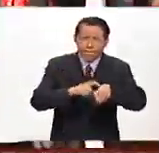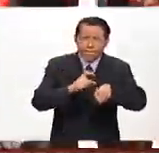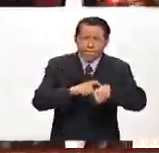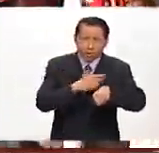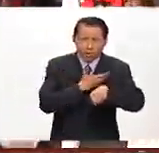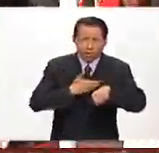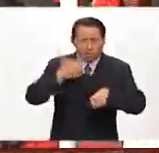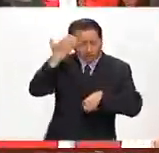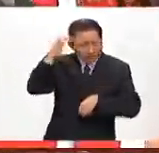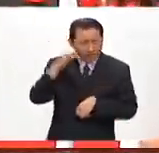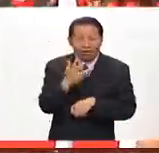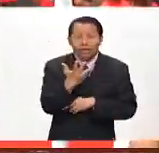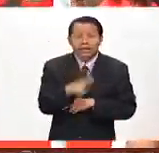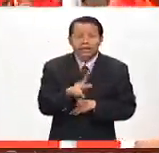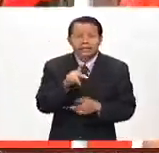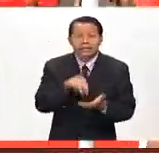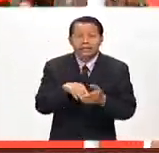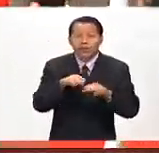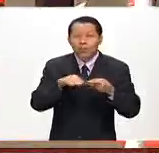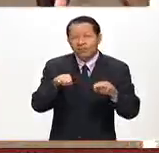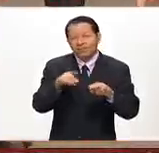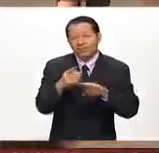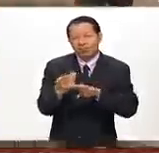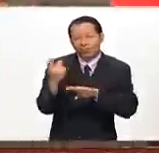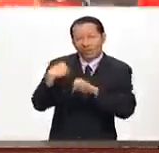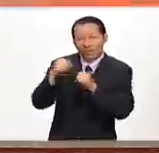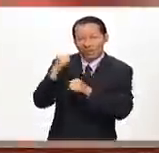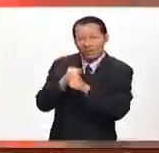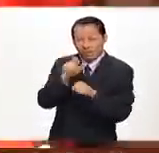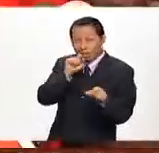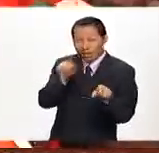los 10 kilómetros no fue el mismo que el del año pasado.